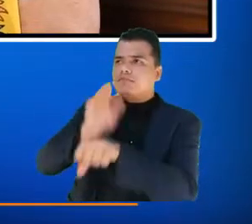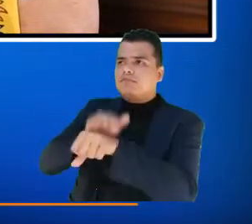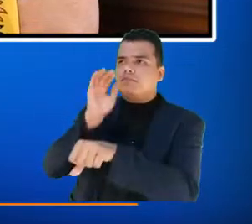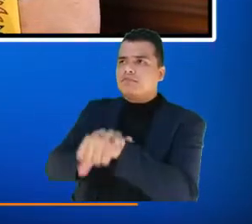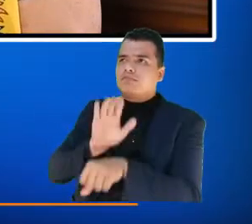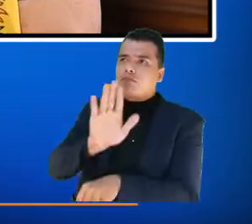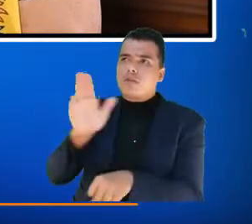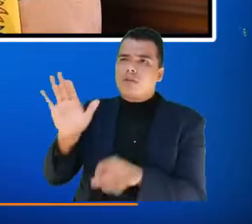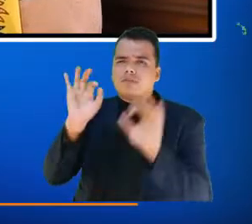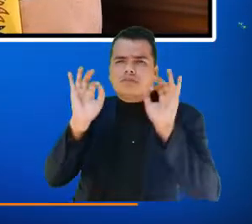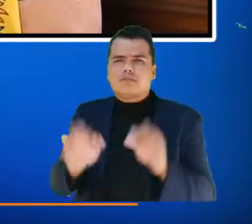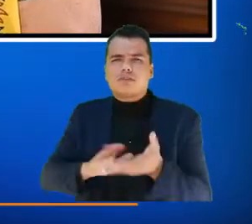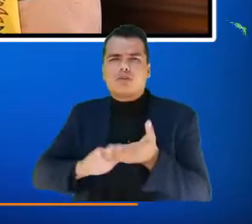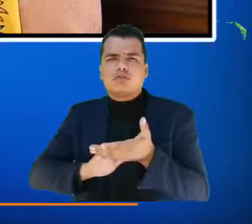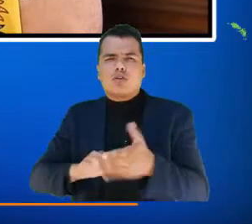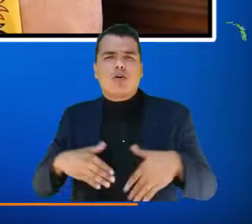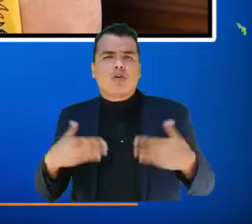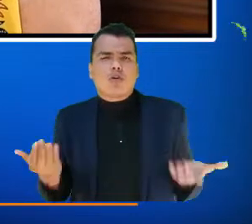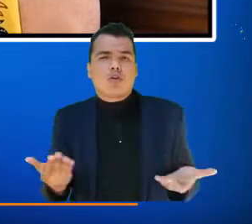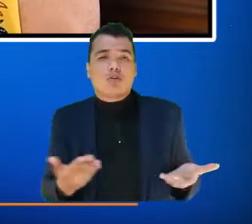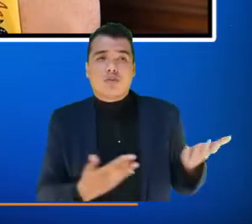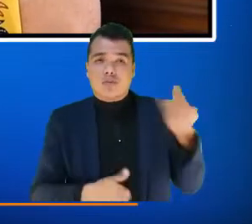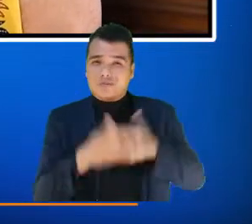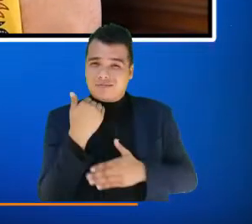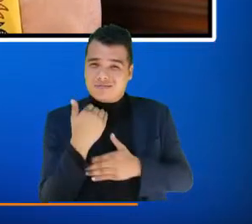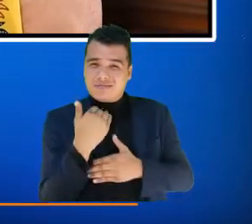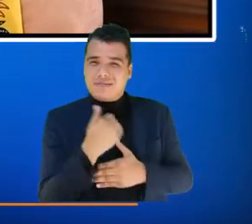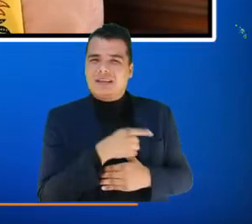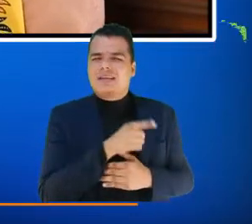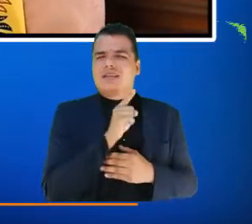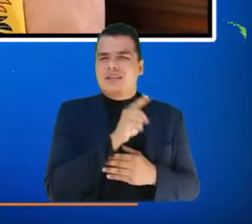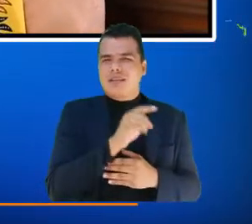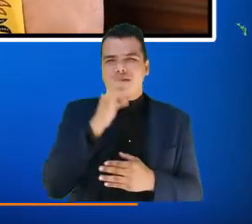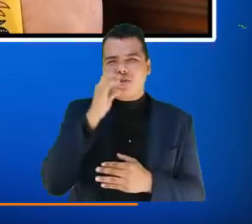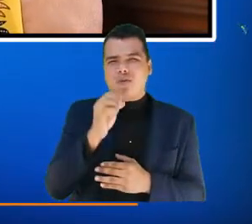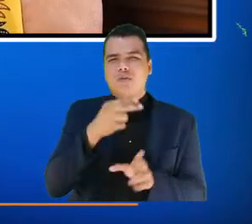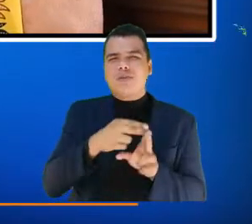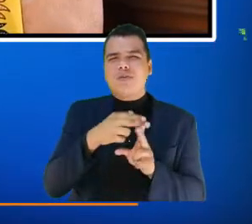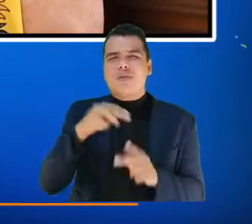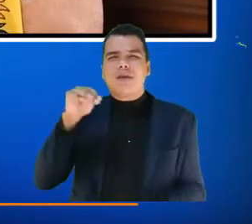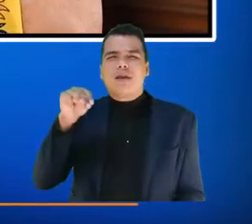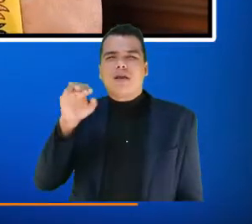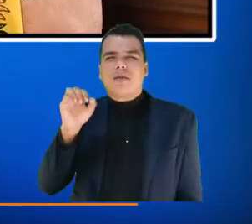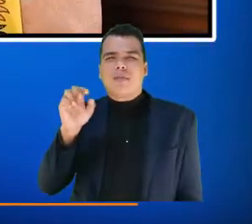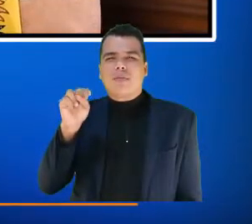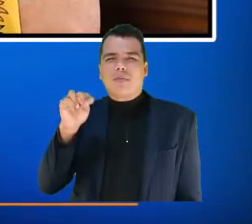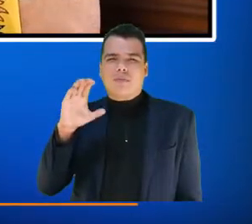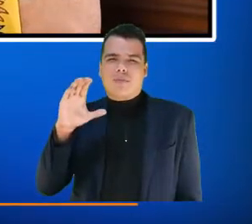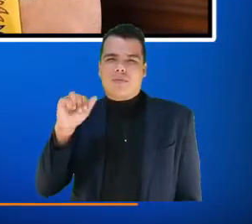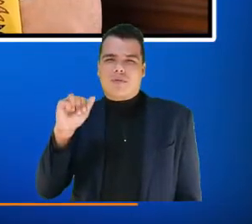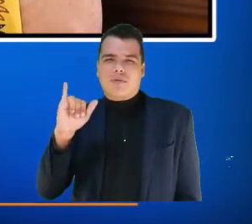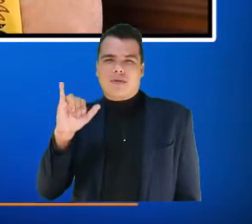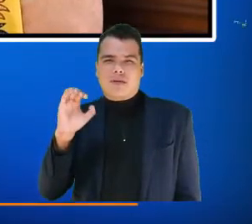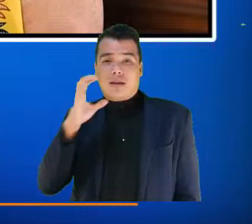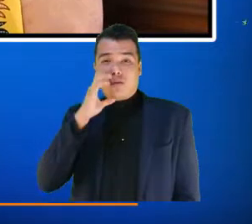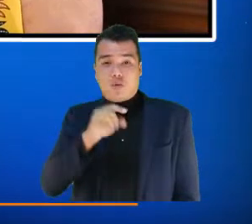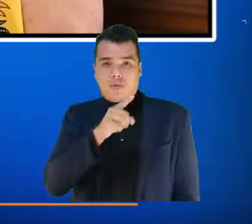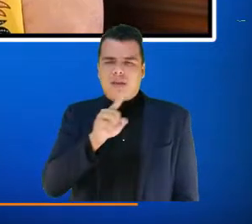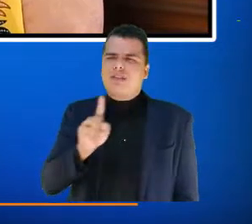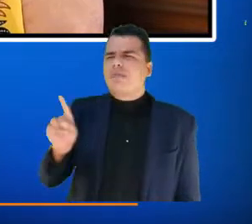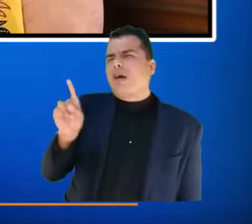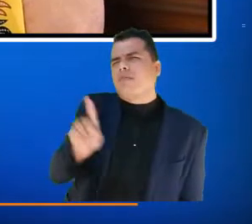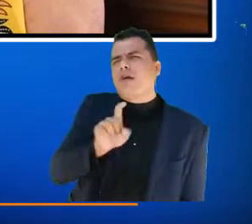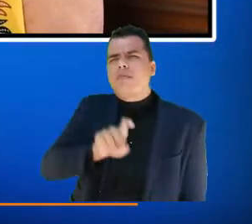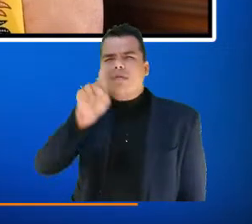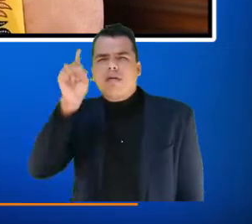bueno, lo que podemos hacer es tomar el ejemplo de Moncayo, que caminó todo este país para que este país se diera cuenta de lo que